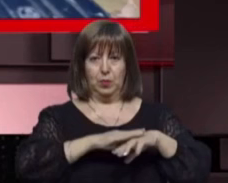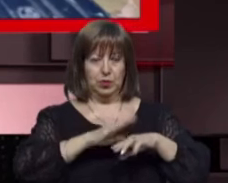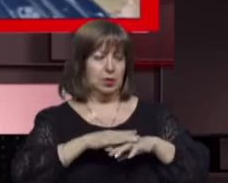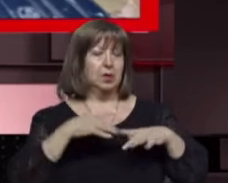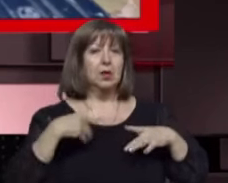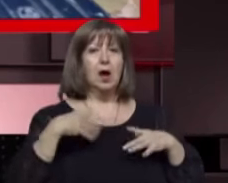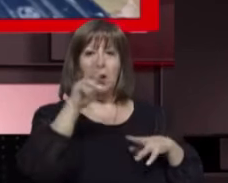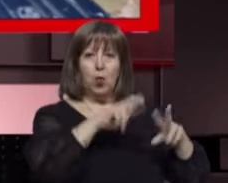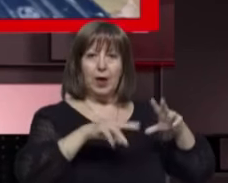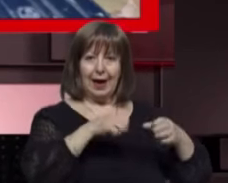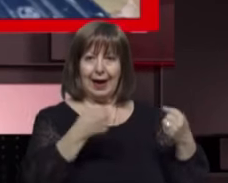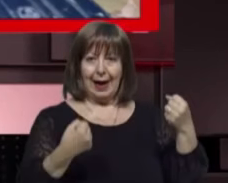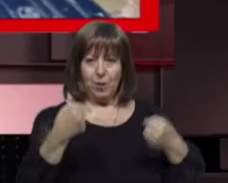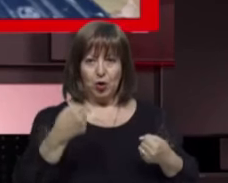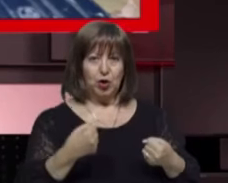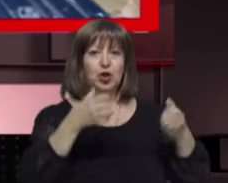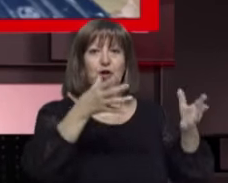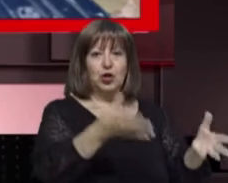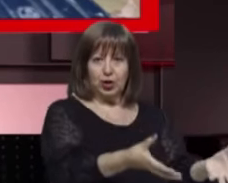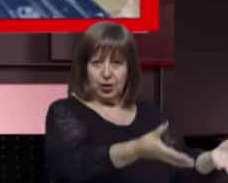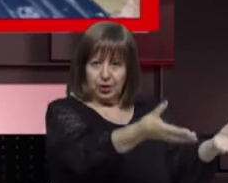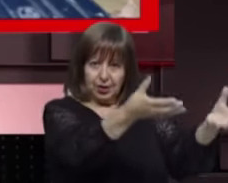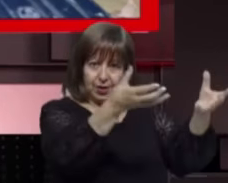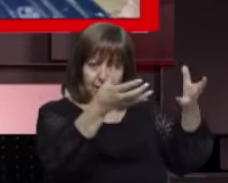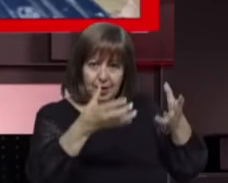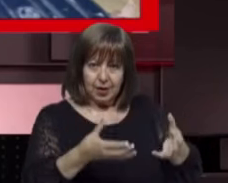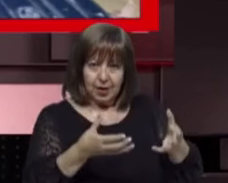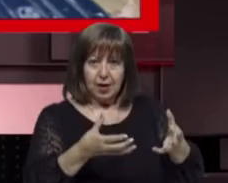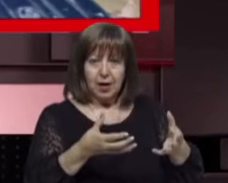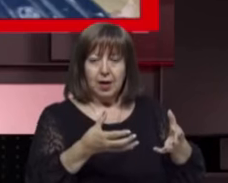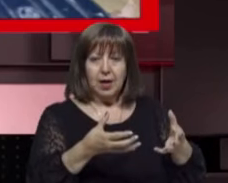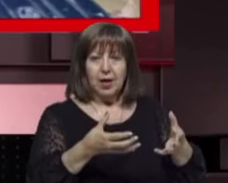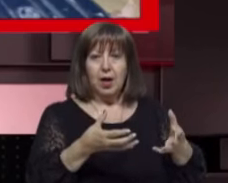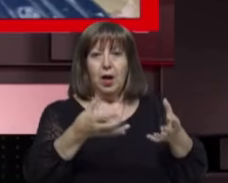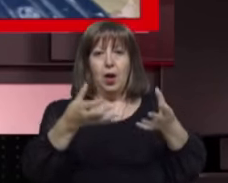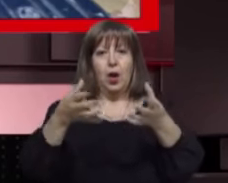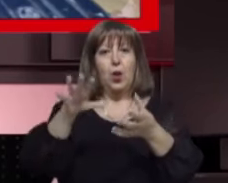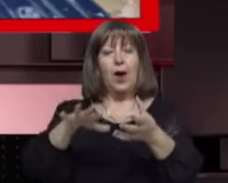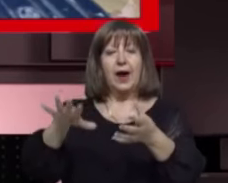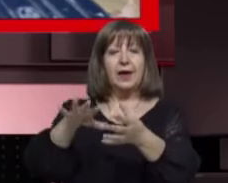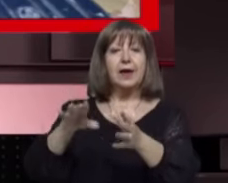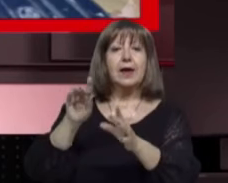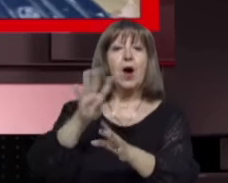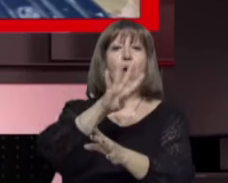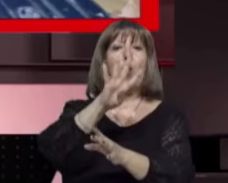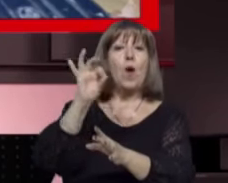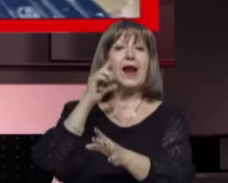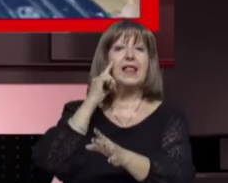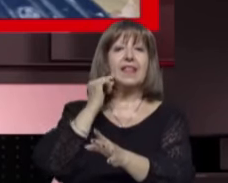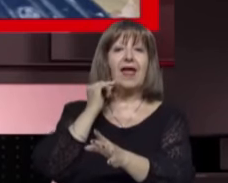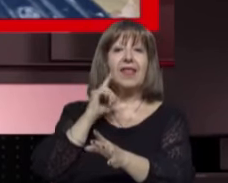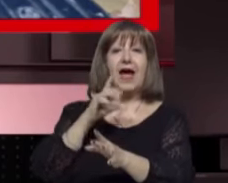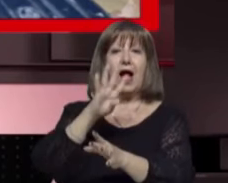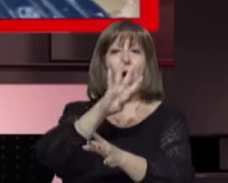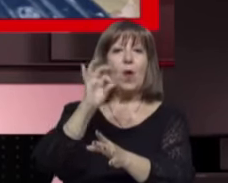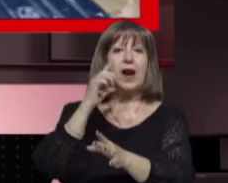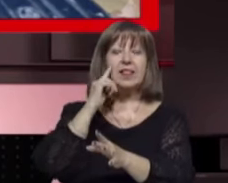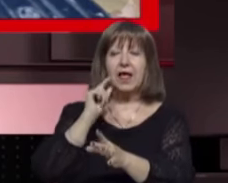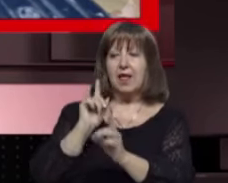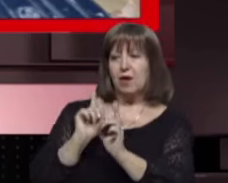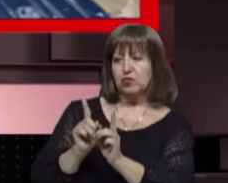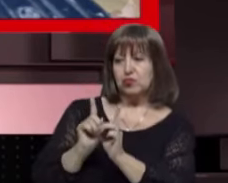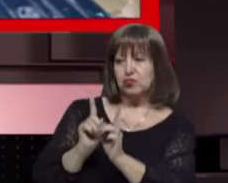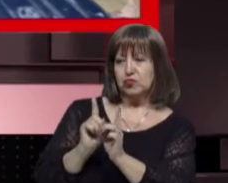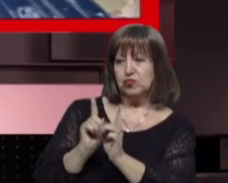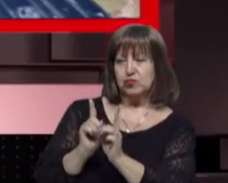traslado para llevarlo a una cuarentena, donde el bichito se lo tiene stand-by un par de días,